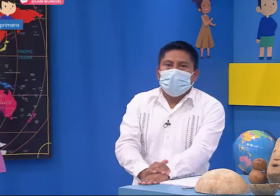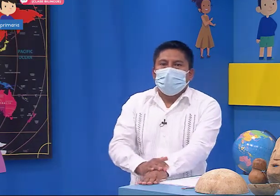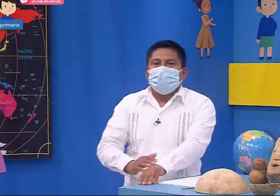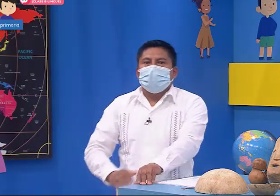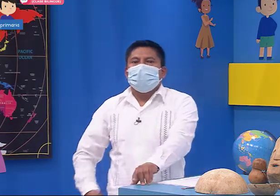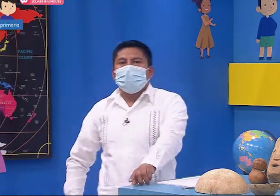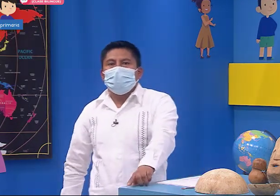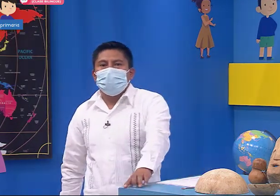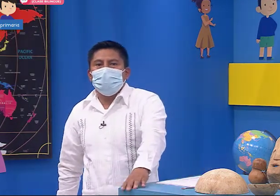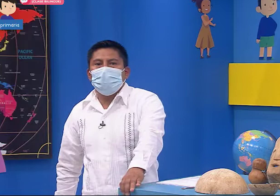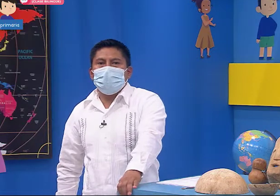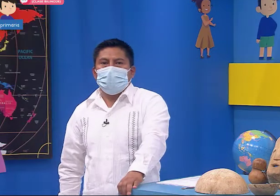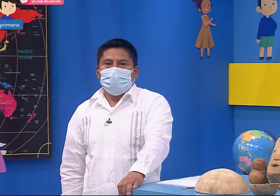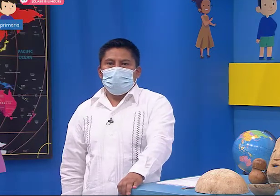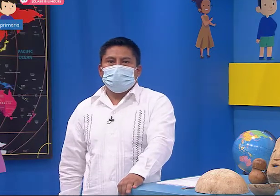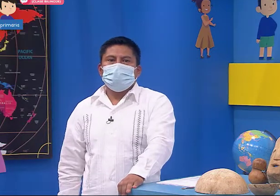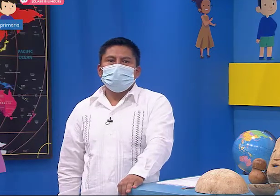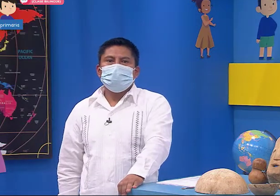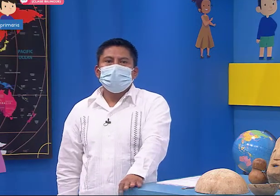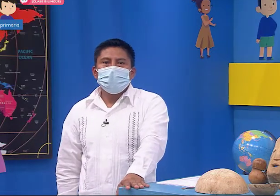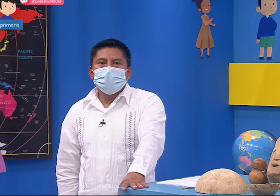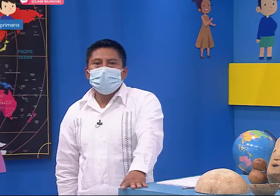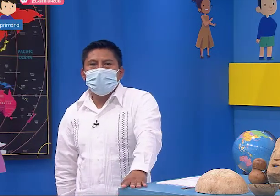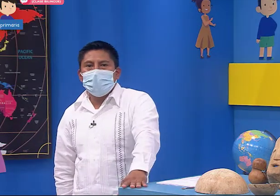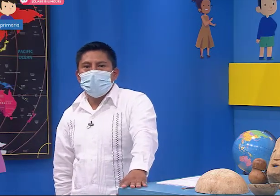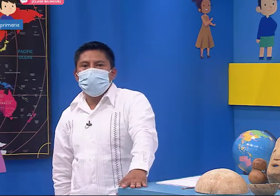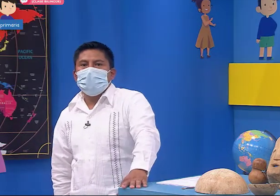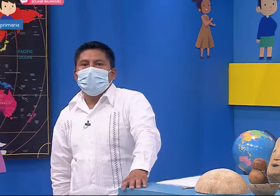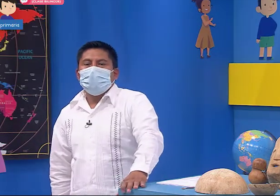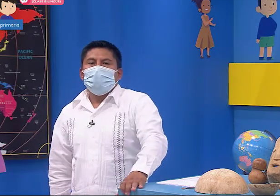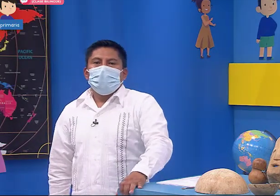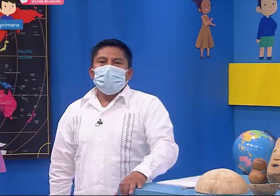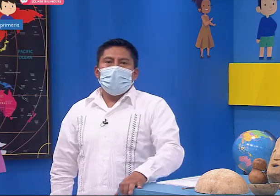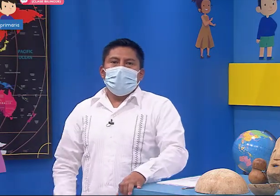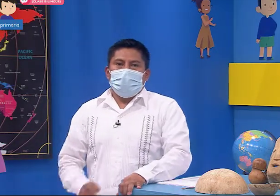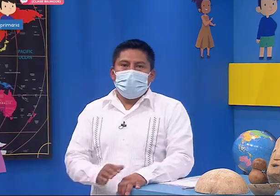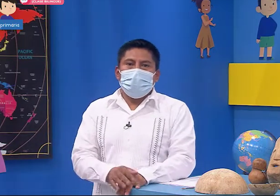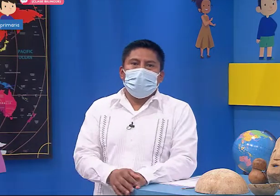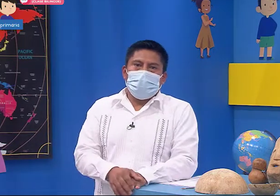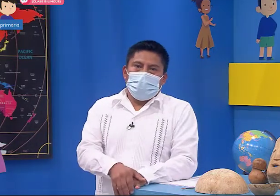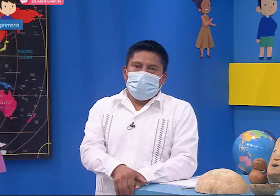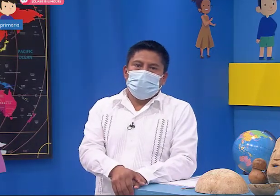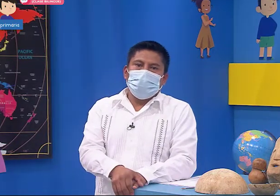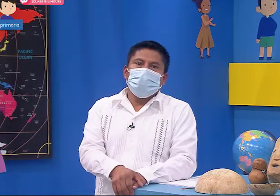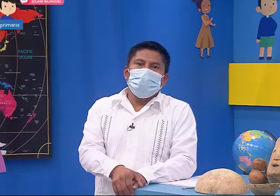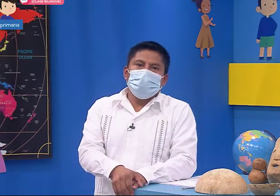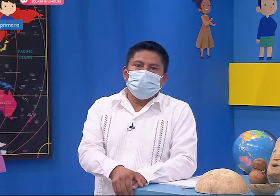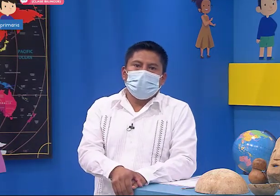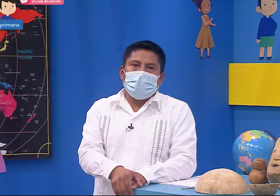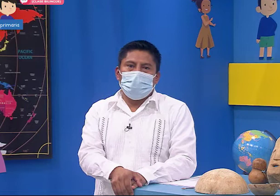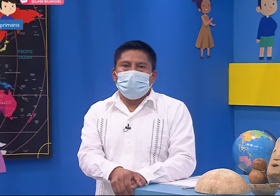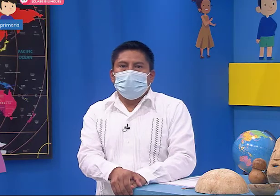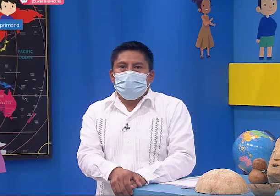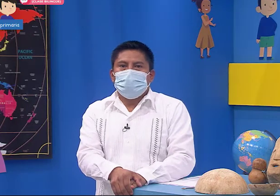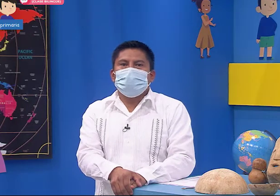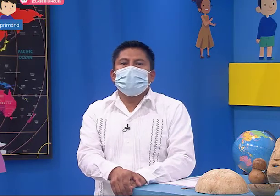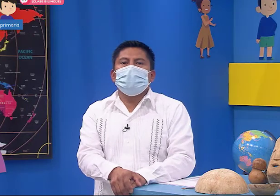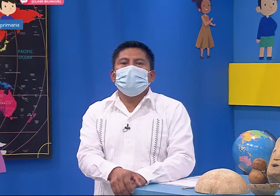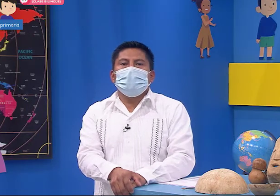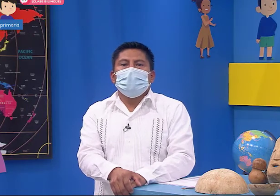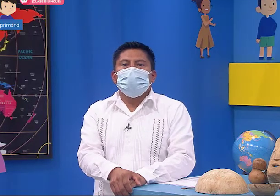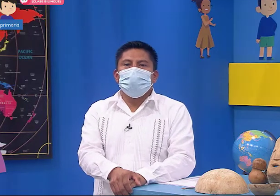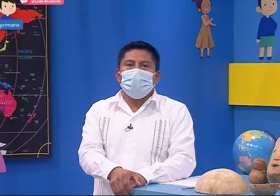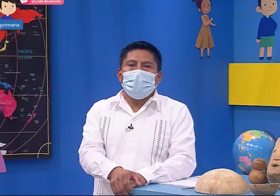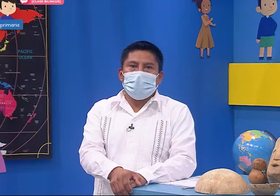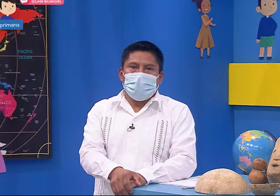Yinjonihina, Tangu, Monina, Guinin, Mi, Ajika, Yutunagua,